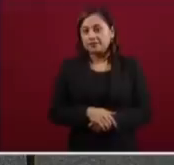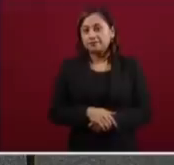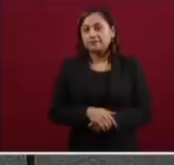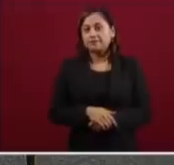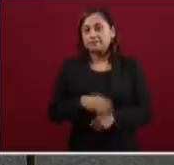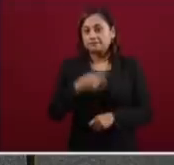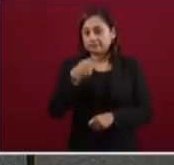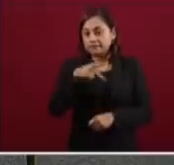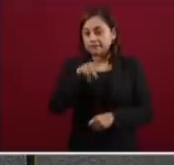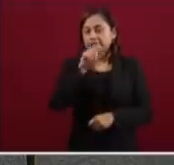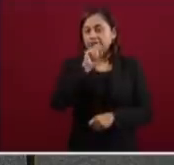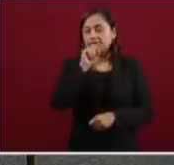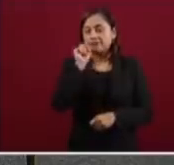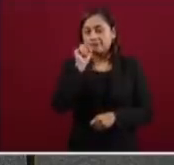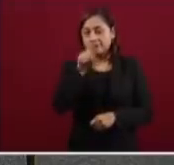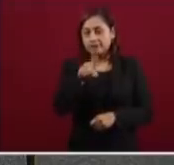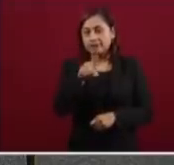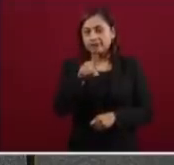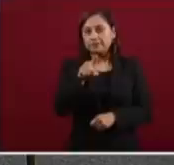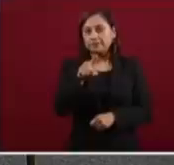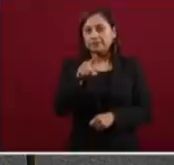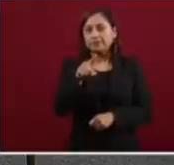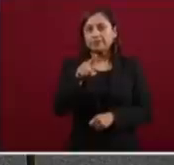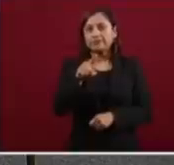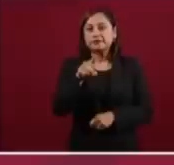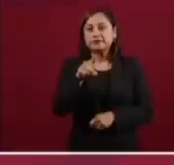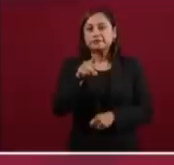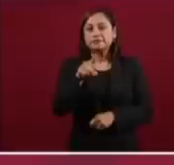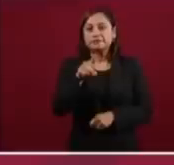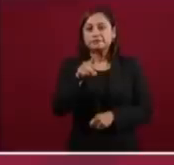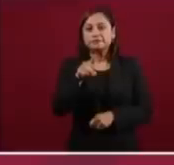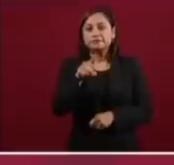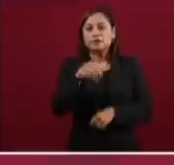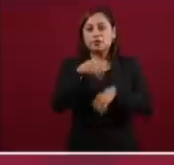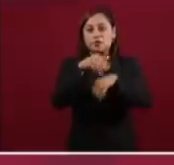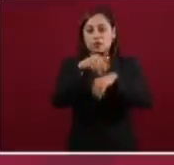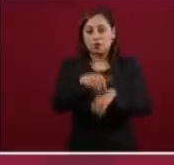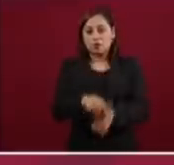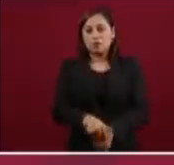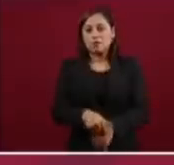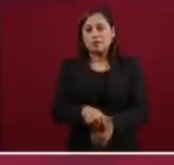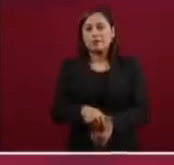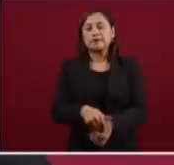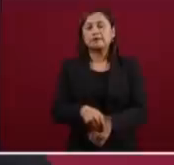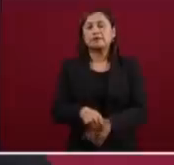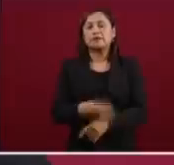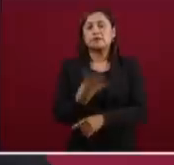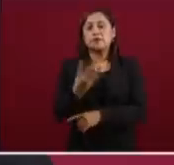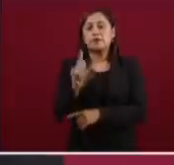de definición de principios de la cuarta transformación